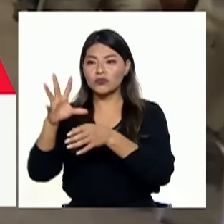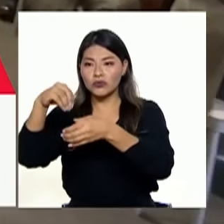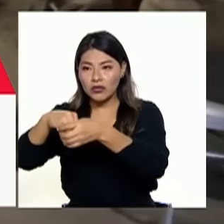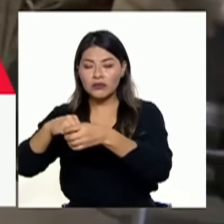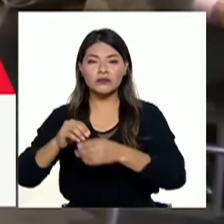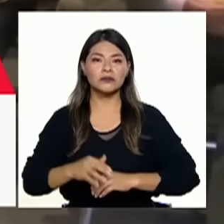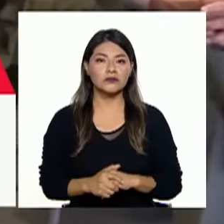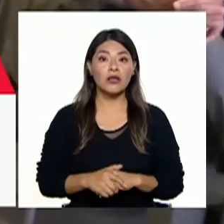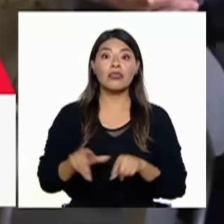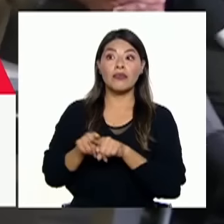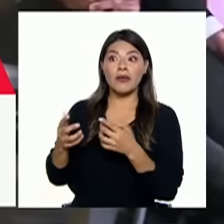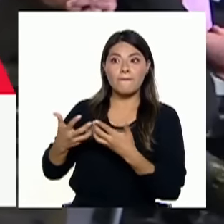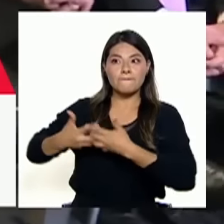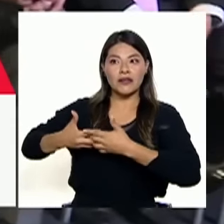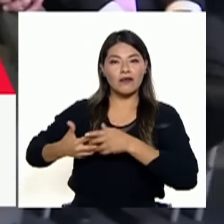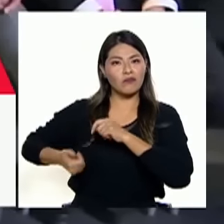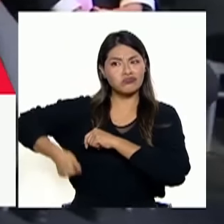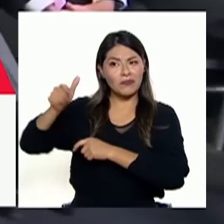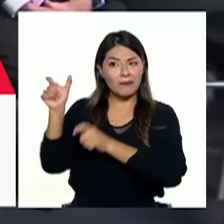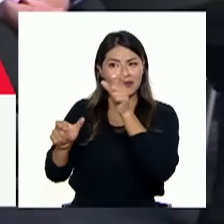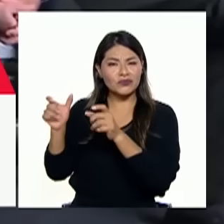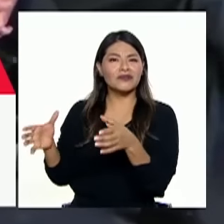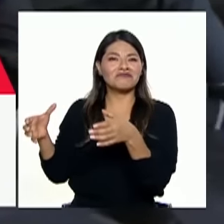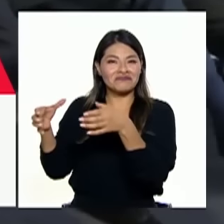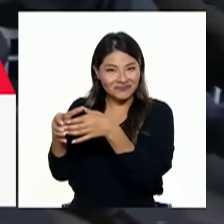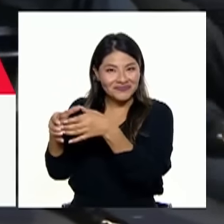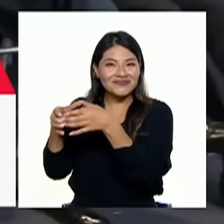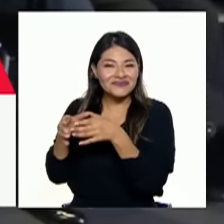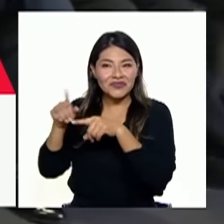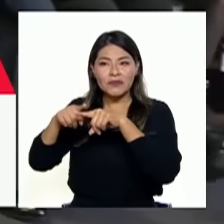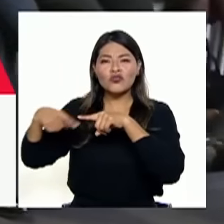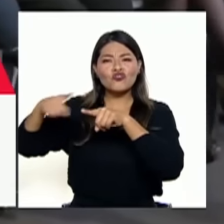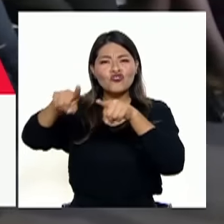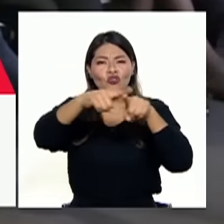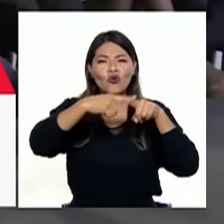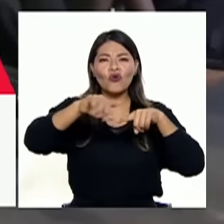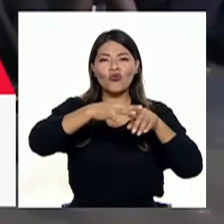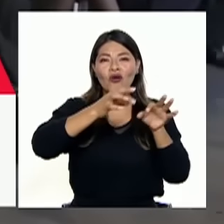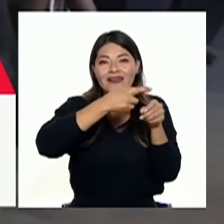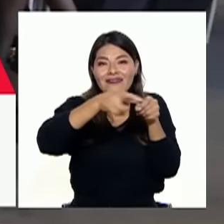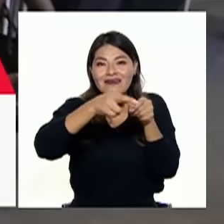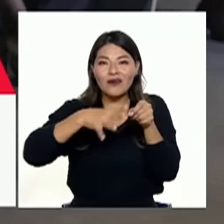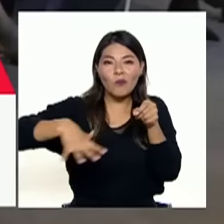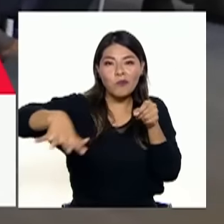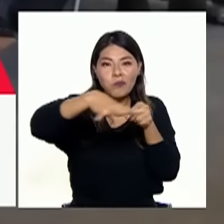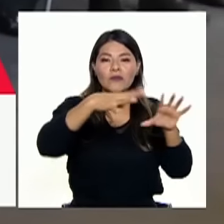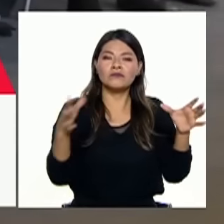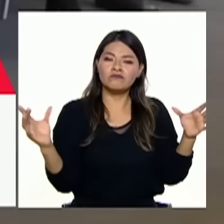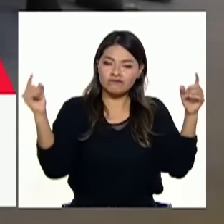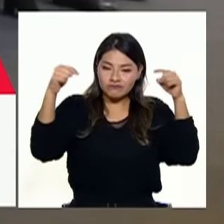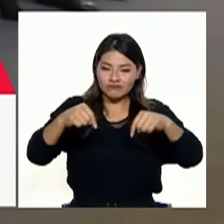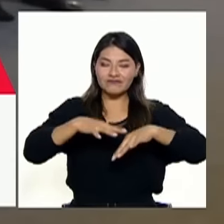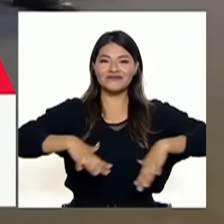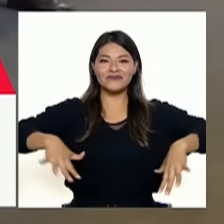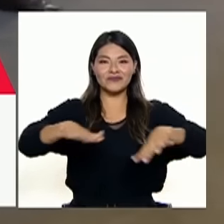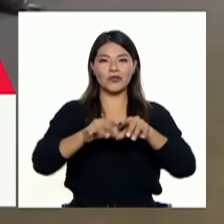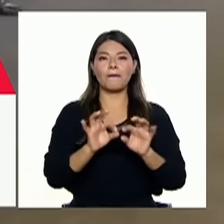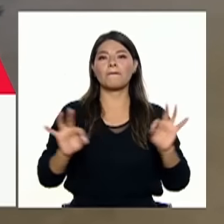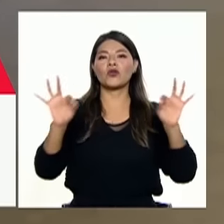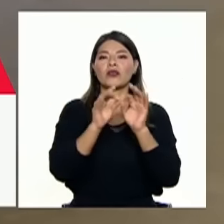con los emprendedores de las cámaras de comercio regionales, quienes se convirtieron en nuestros